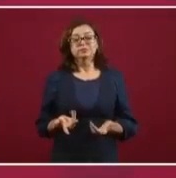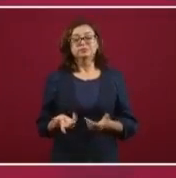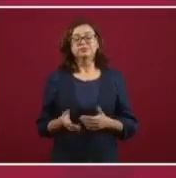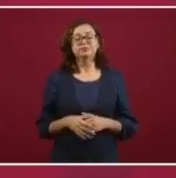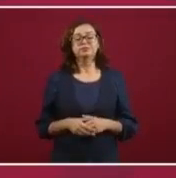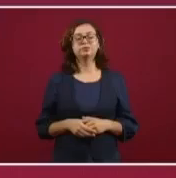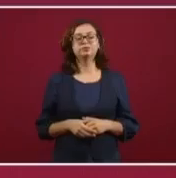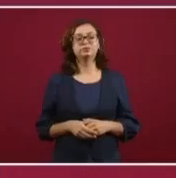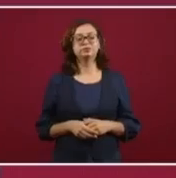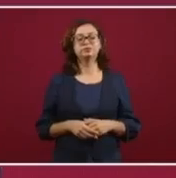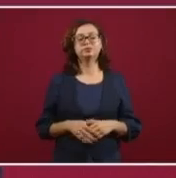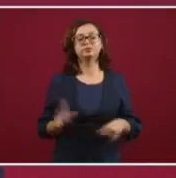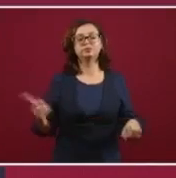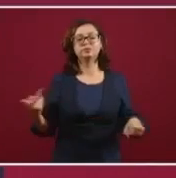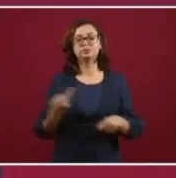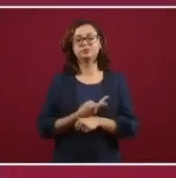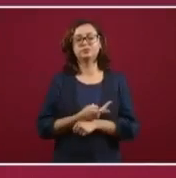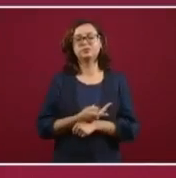sucedía,